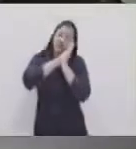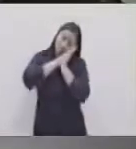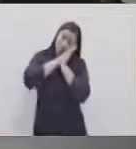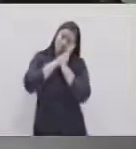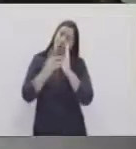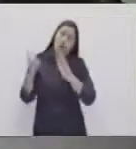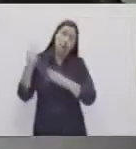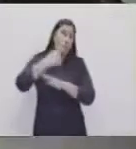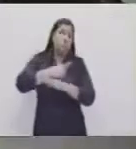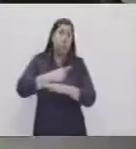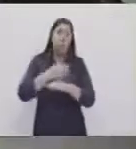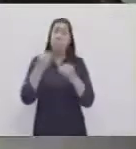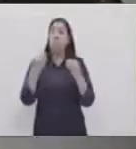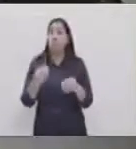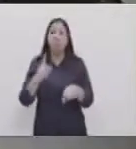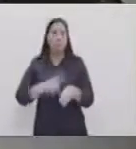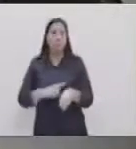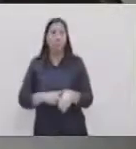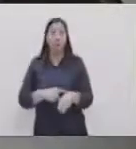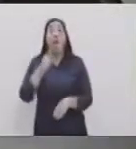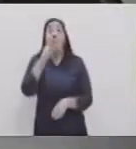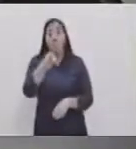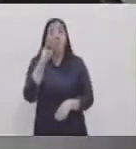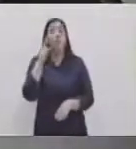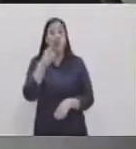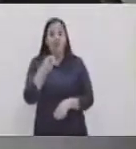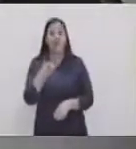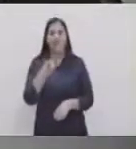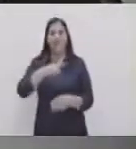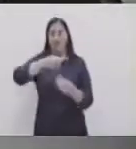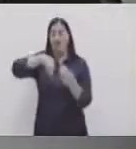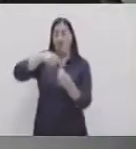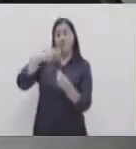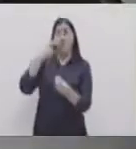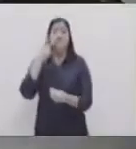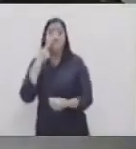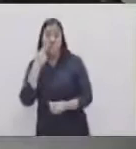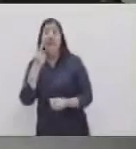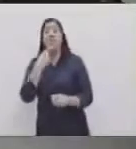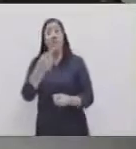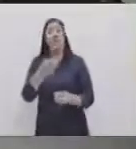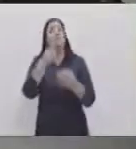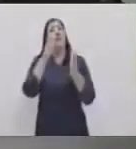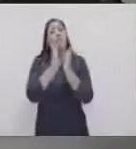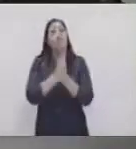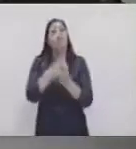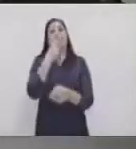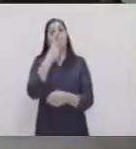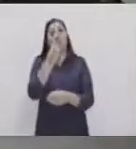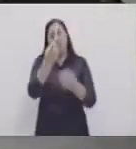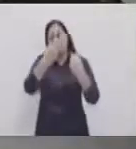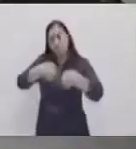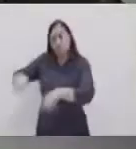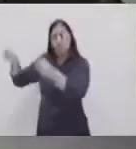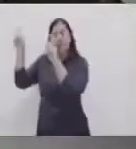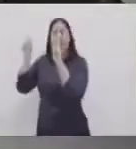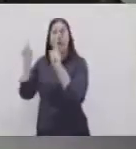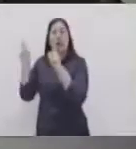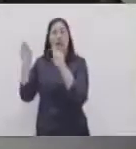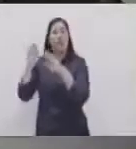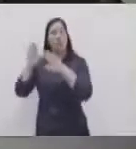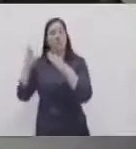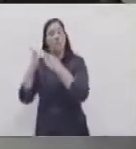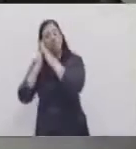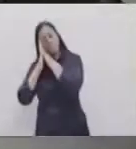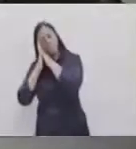razón, cuando el padre de familia nos dice, o les dice a cada uno, váyase a la cama porque es hora de dormir,